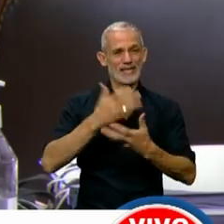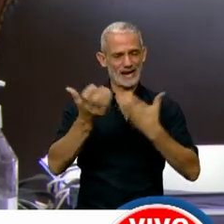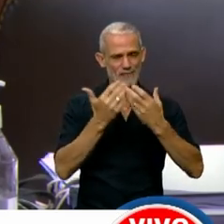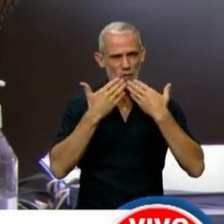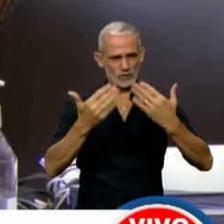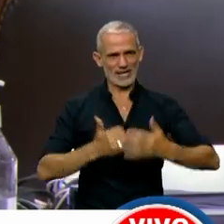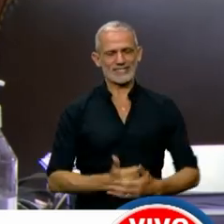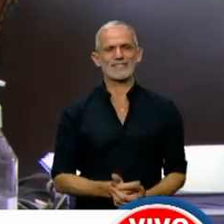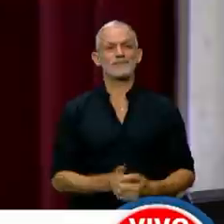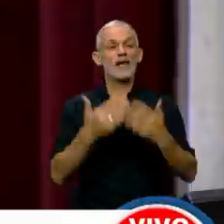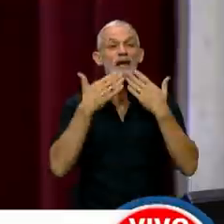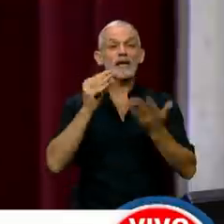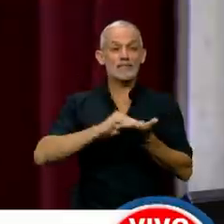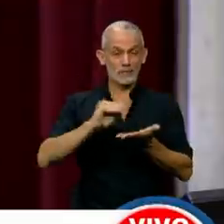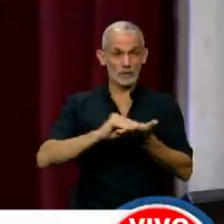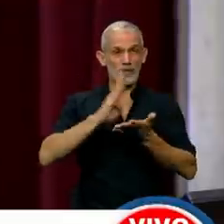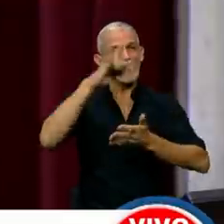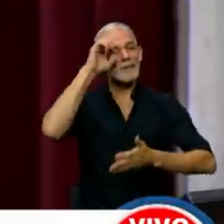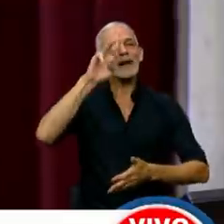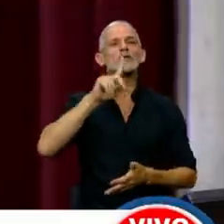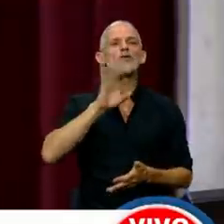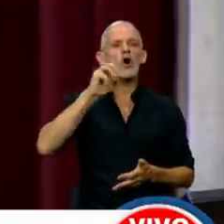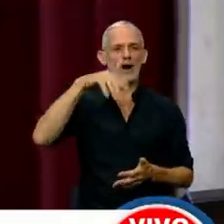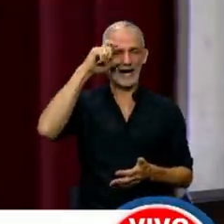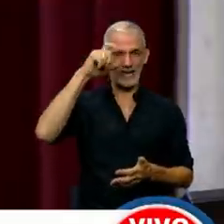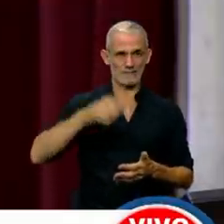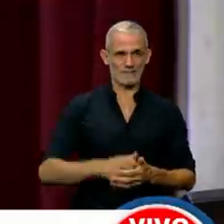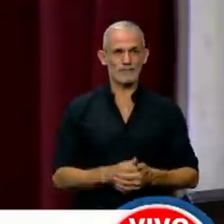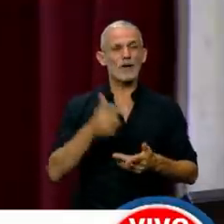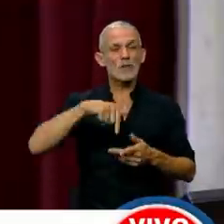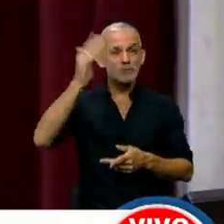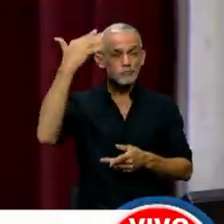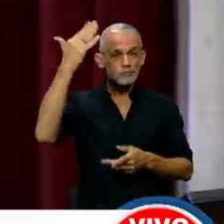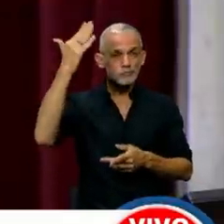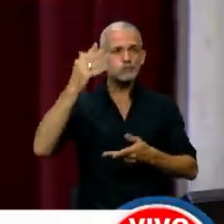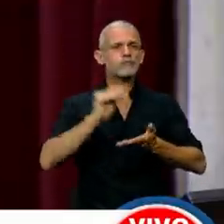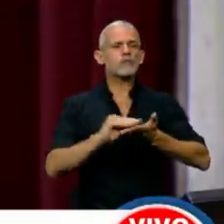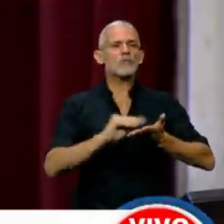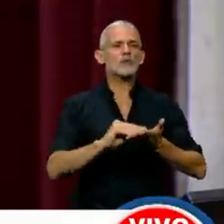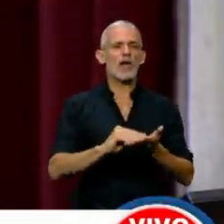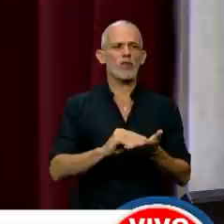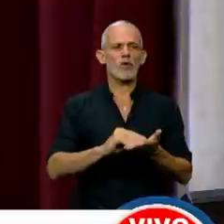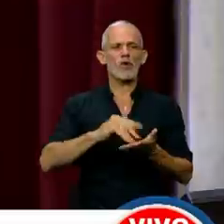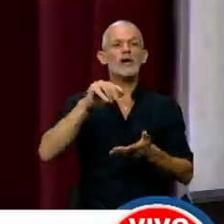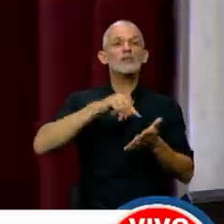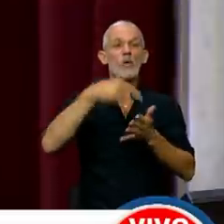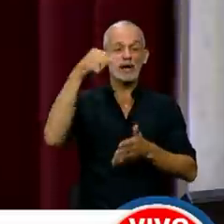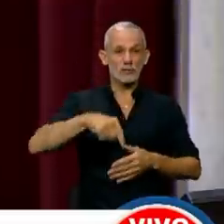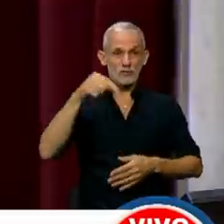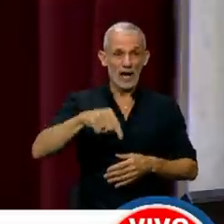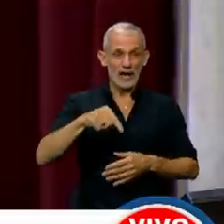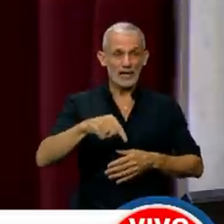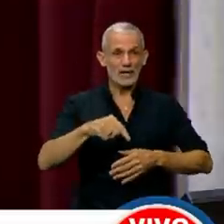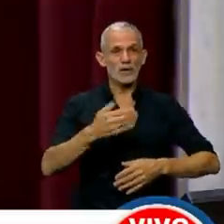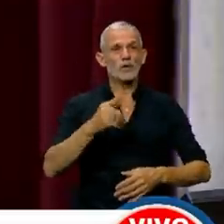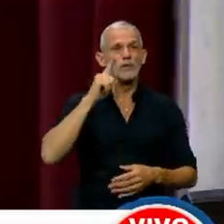muchas gracias gracias diputada bertone en un suave la palabra el diputado por la ciudad de buenos aires